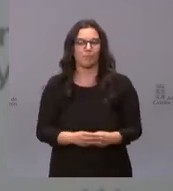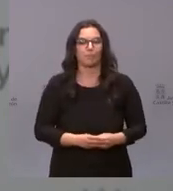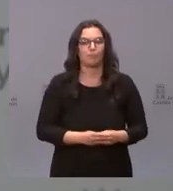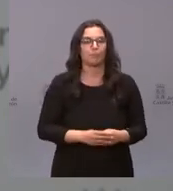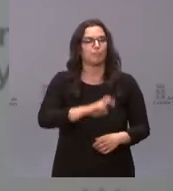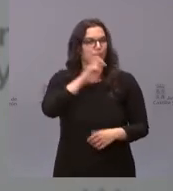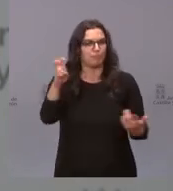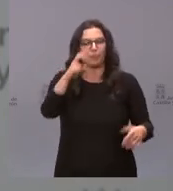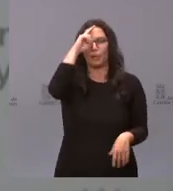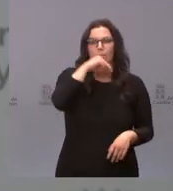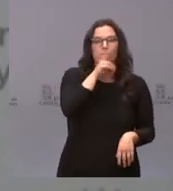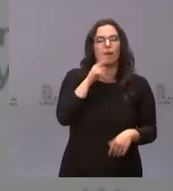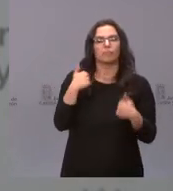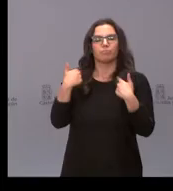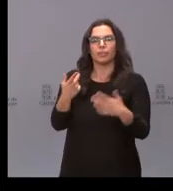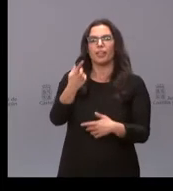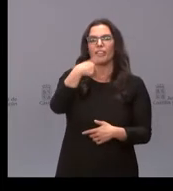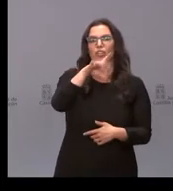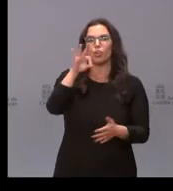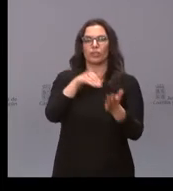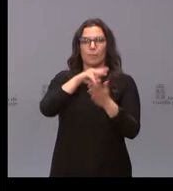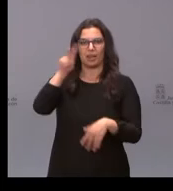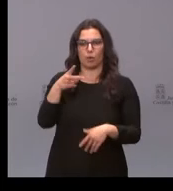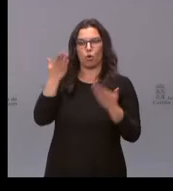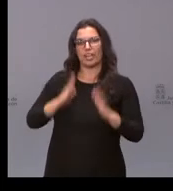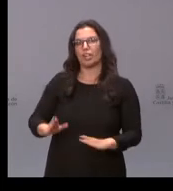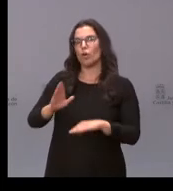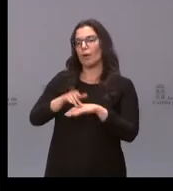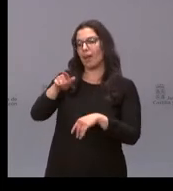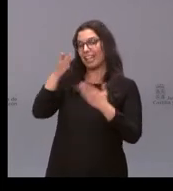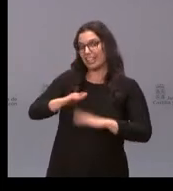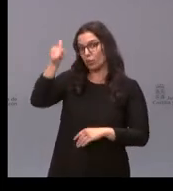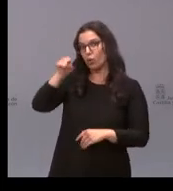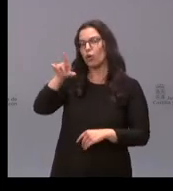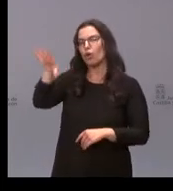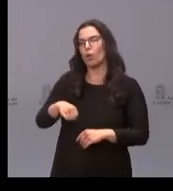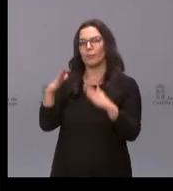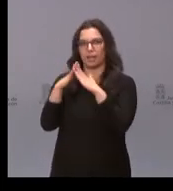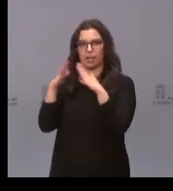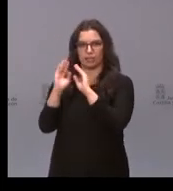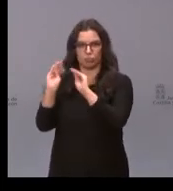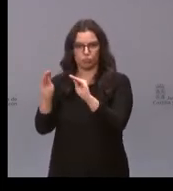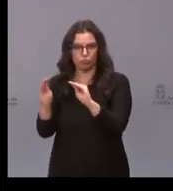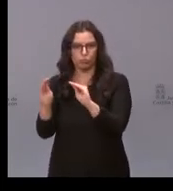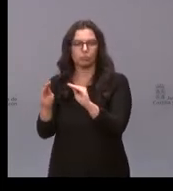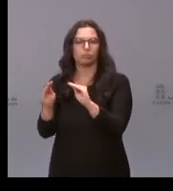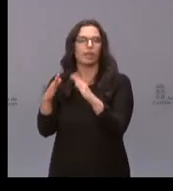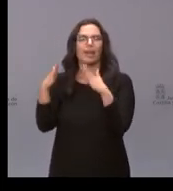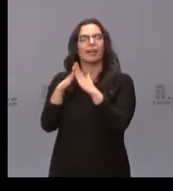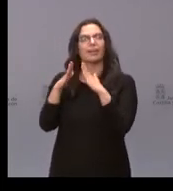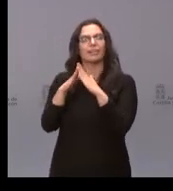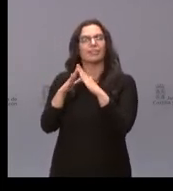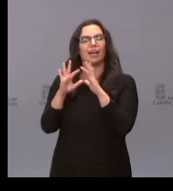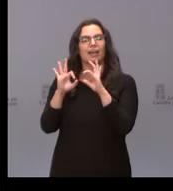donan ciento cincuenta mil euros a su hijo para la compra de la vivienda una vivienda